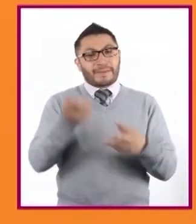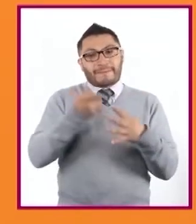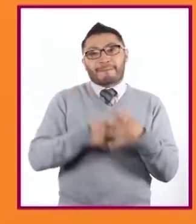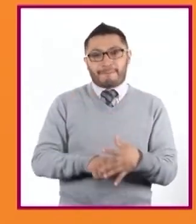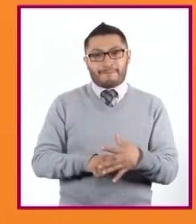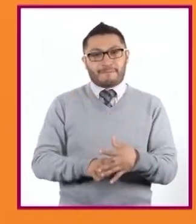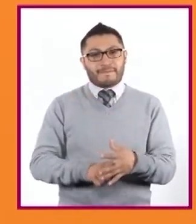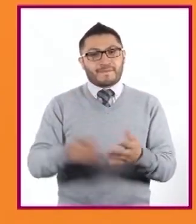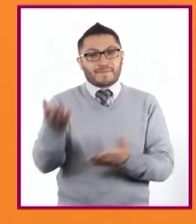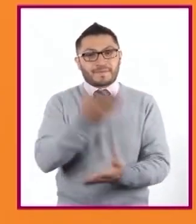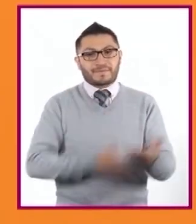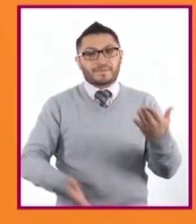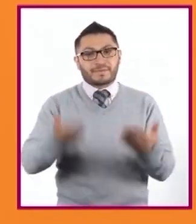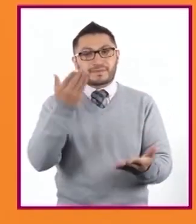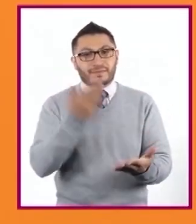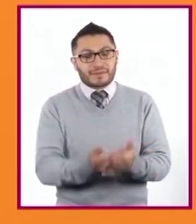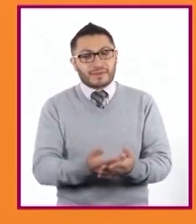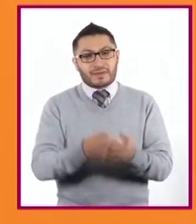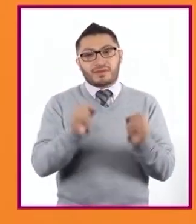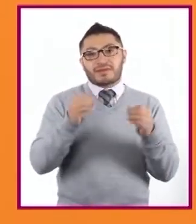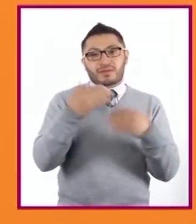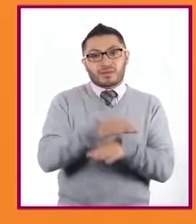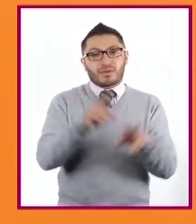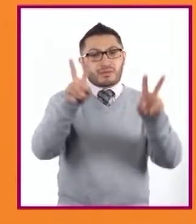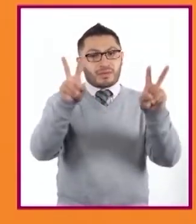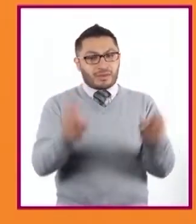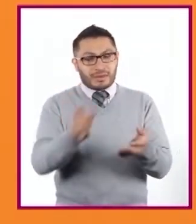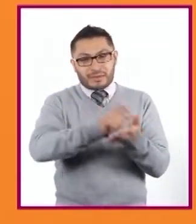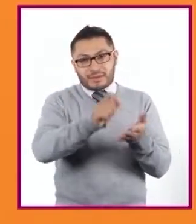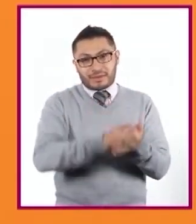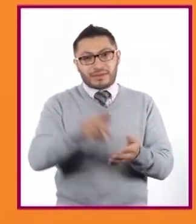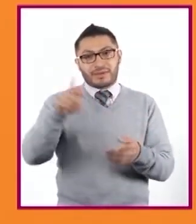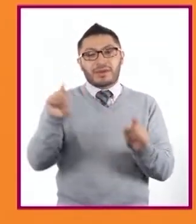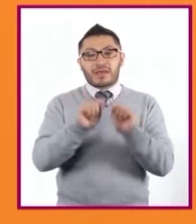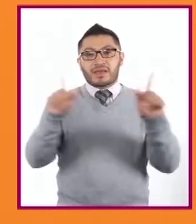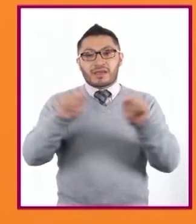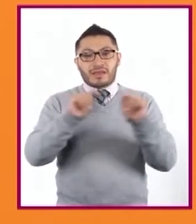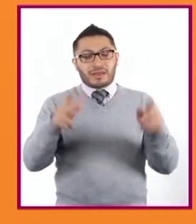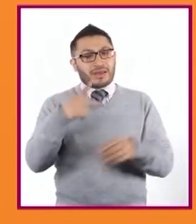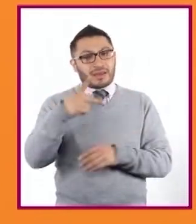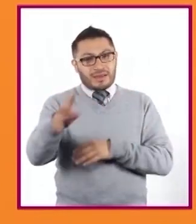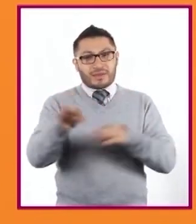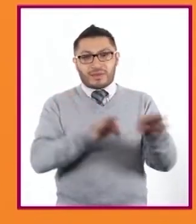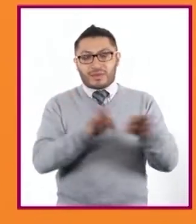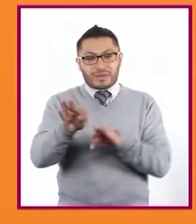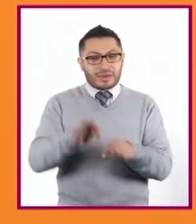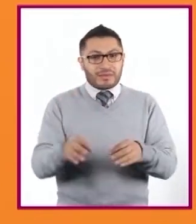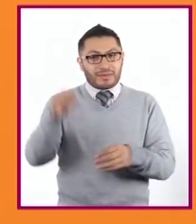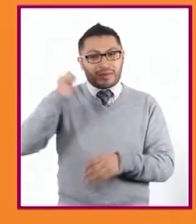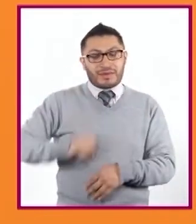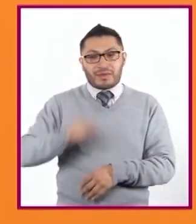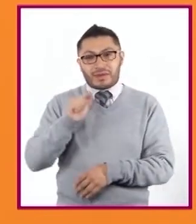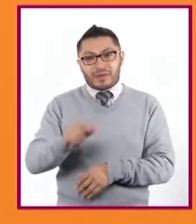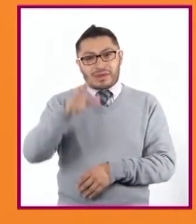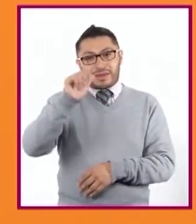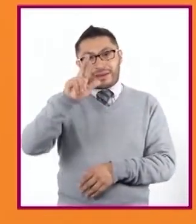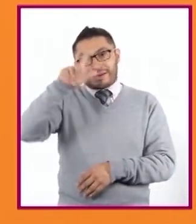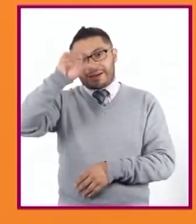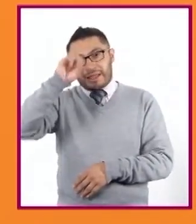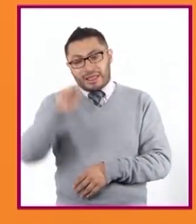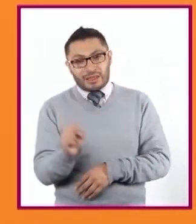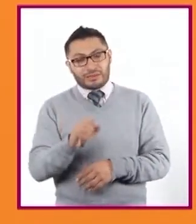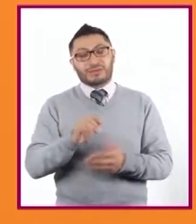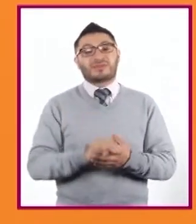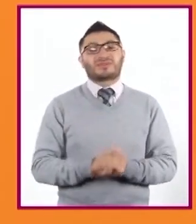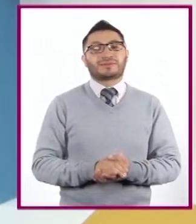comenzar, les comparto un fragmento del texto Tlaxcala y sus obrajes en el siglo XVII, de Carlos Arturo Giordano